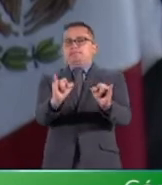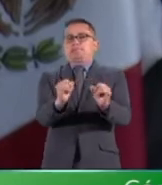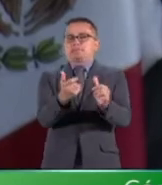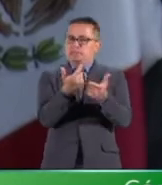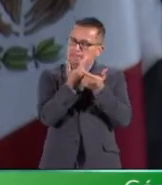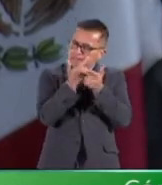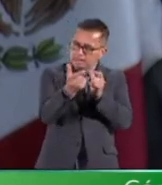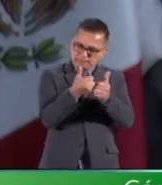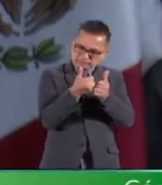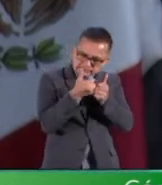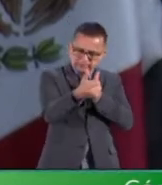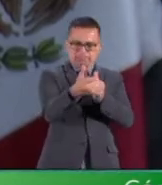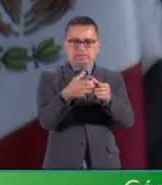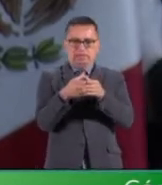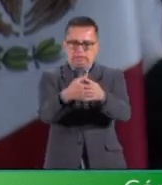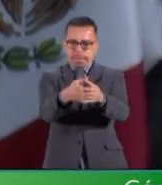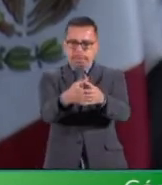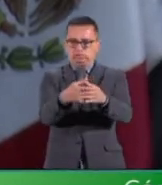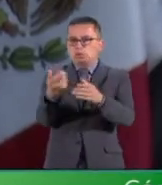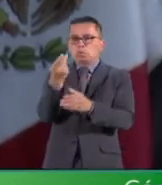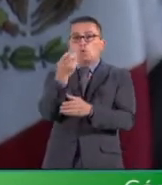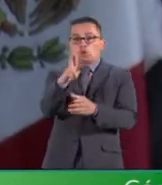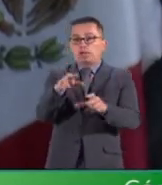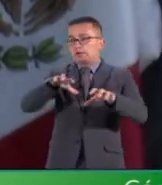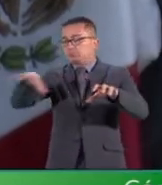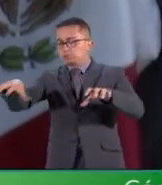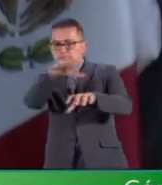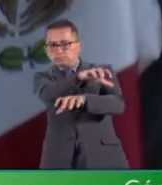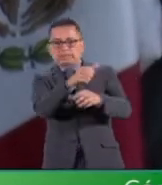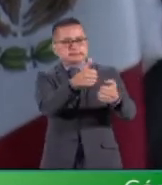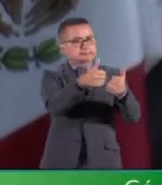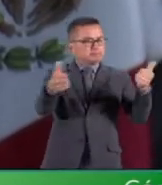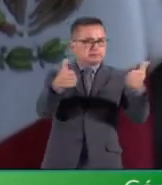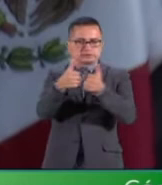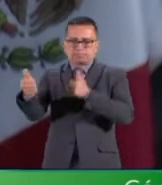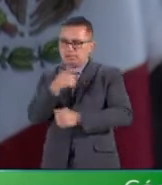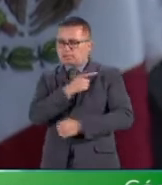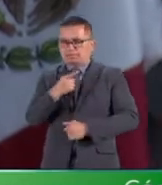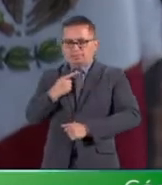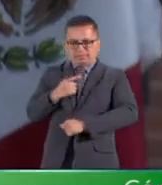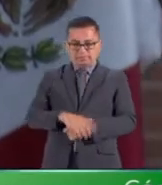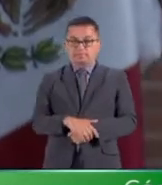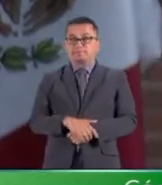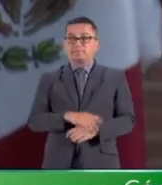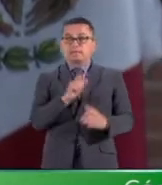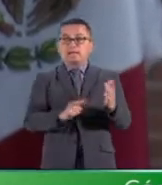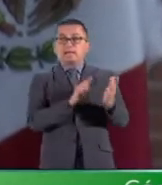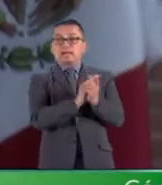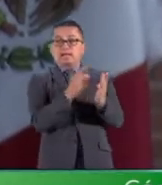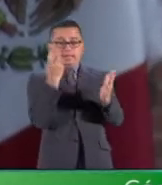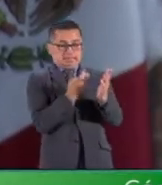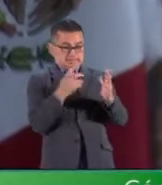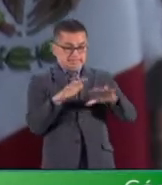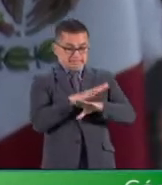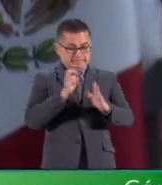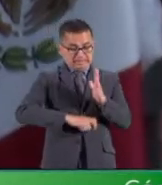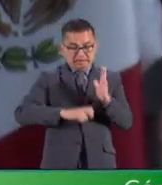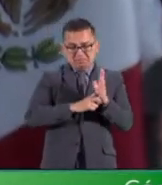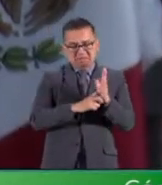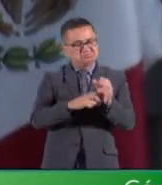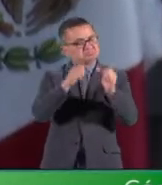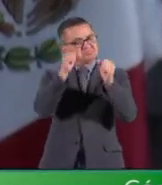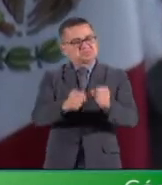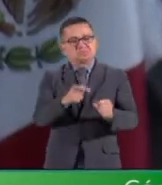la división de poderes. Con esta reforma, los jueces, magistrados, ministros, únicamente